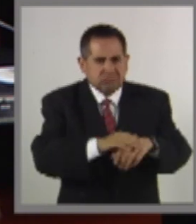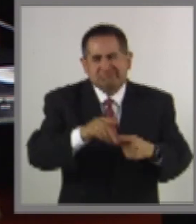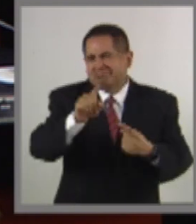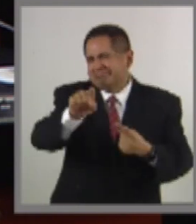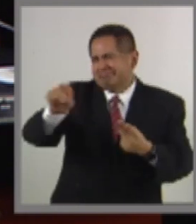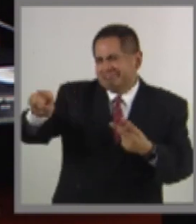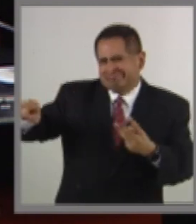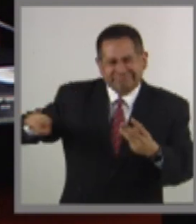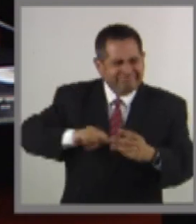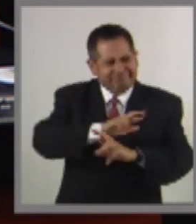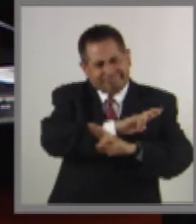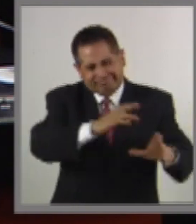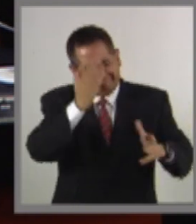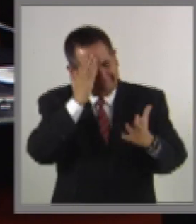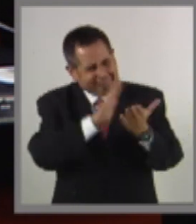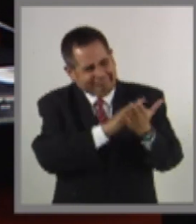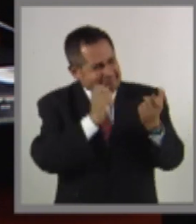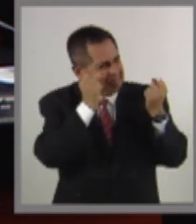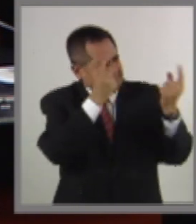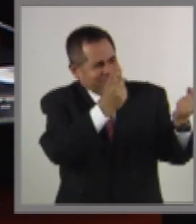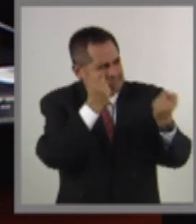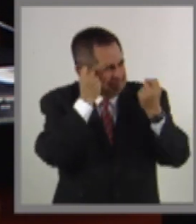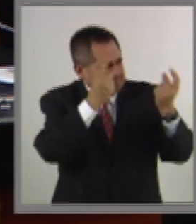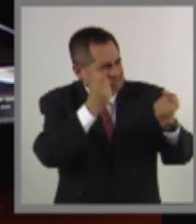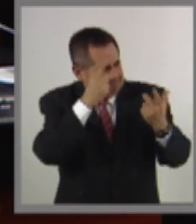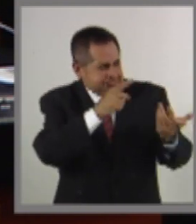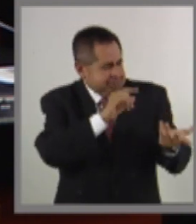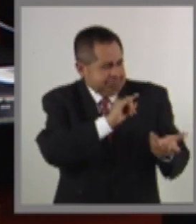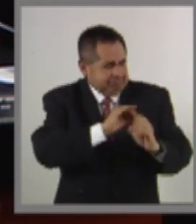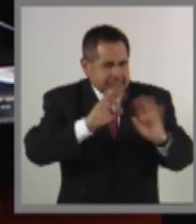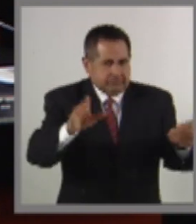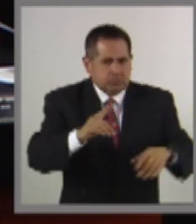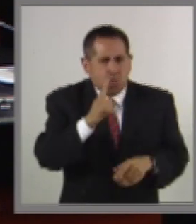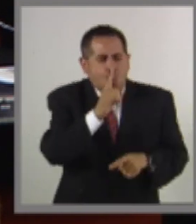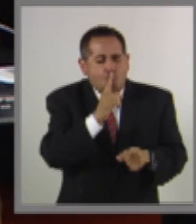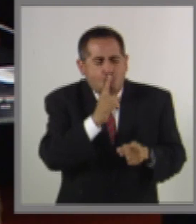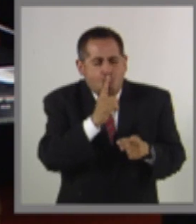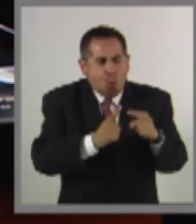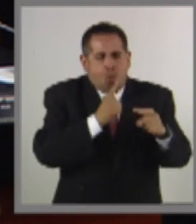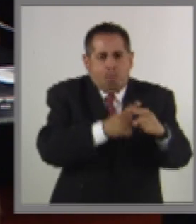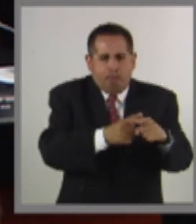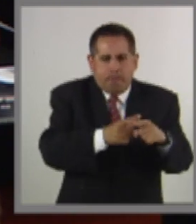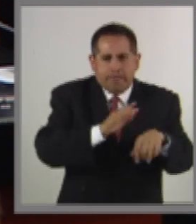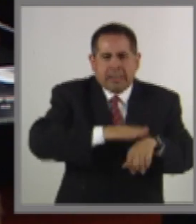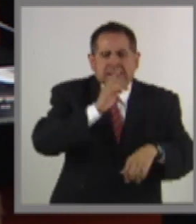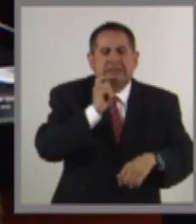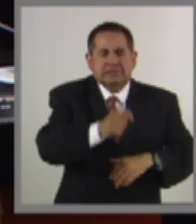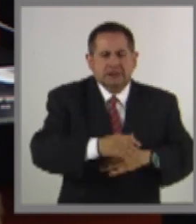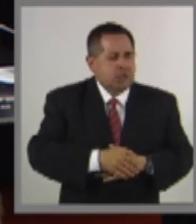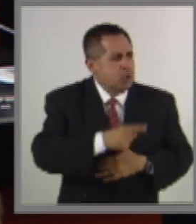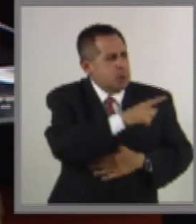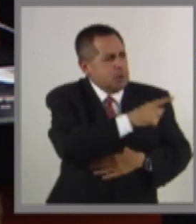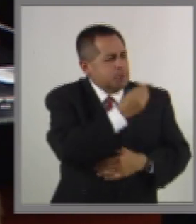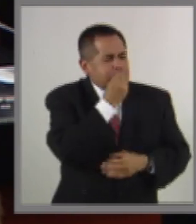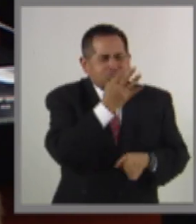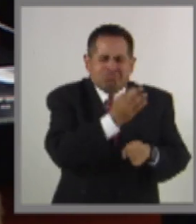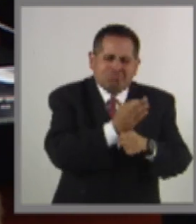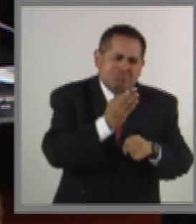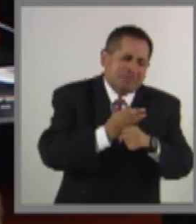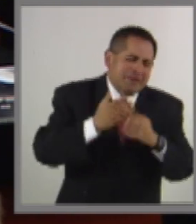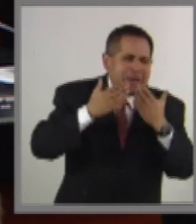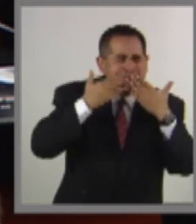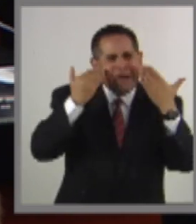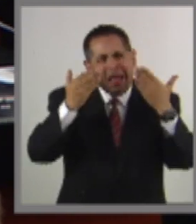de reconocimientos y de cualidades reconocidas una más, la del sentido del humor.